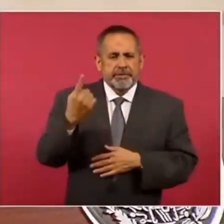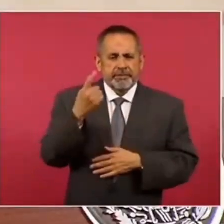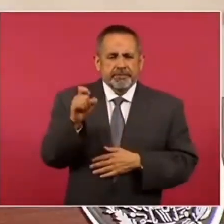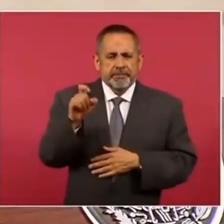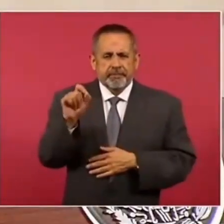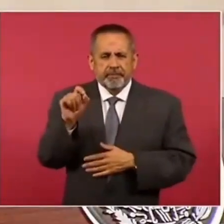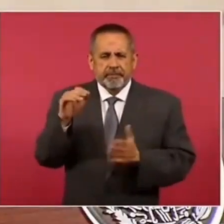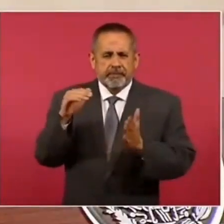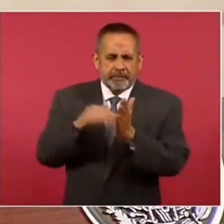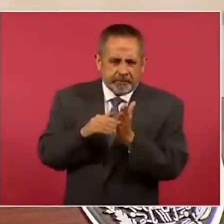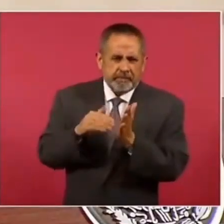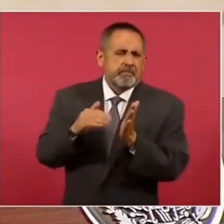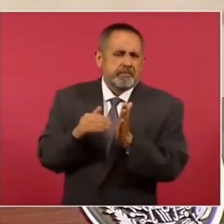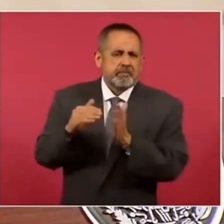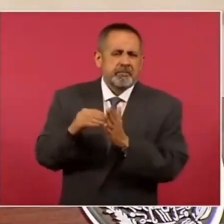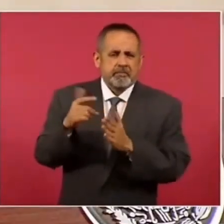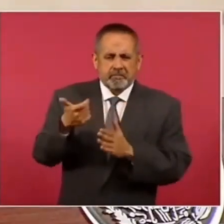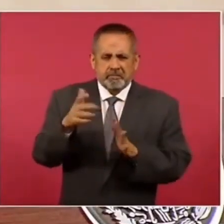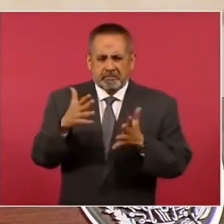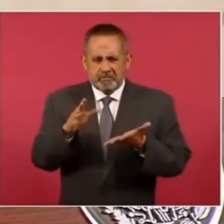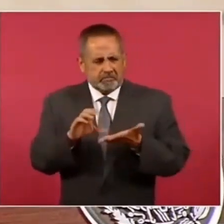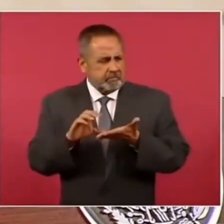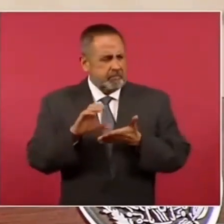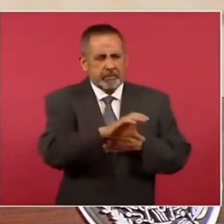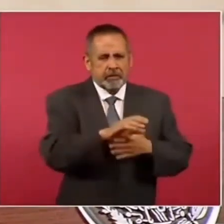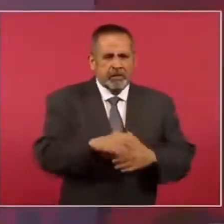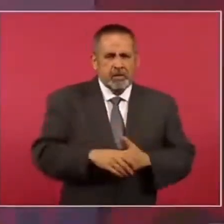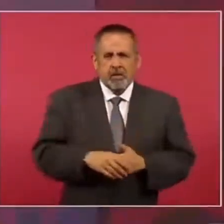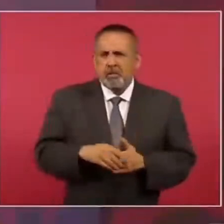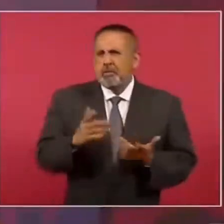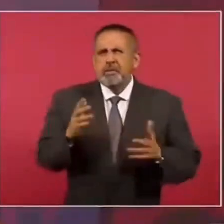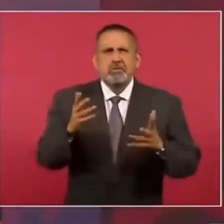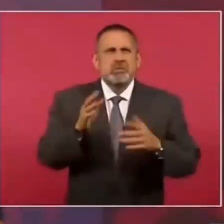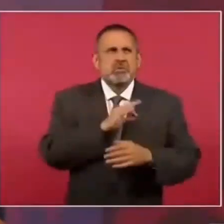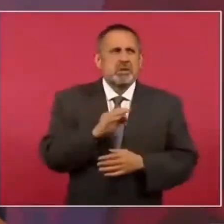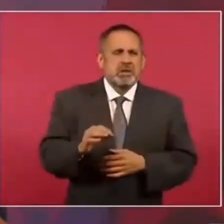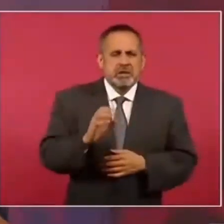120,000 millones de pesos, como el